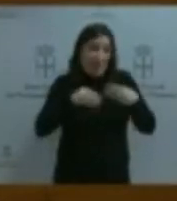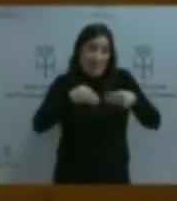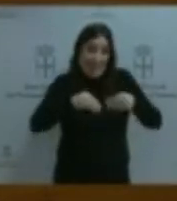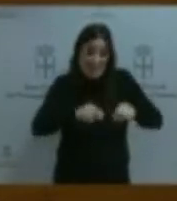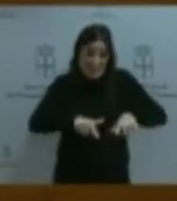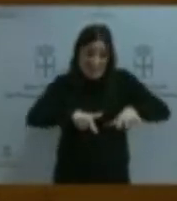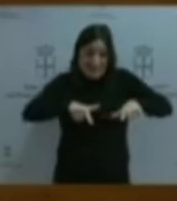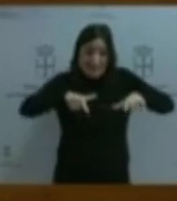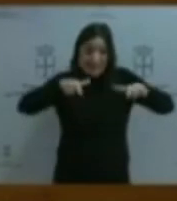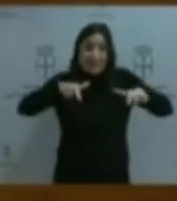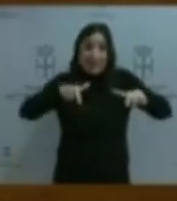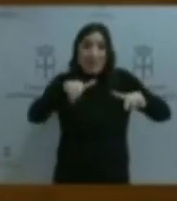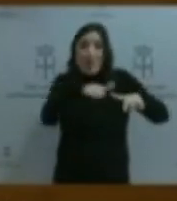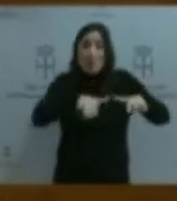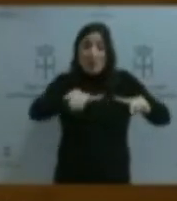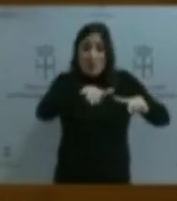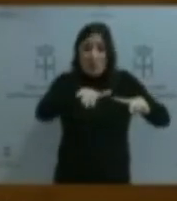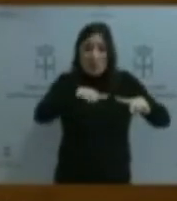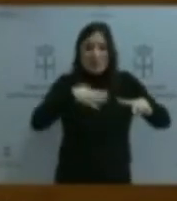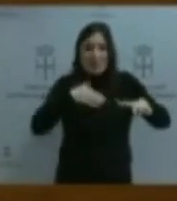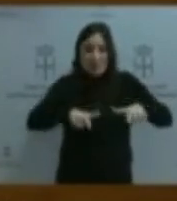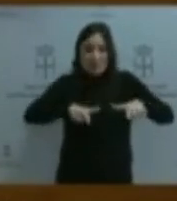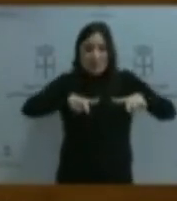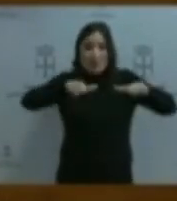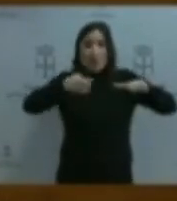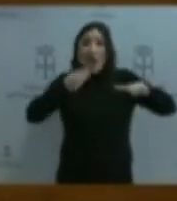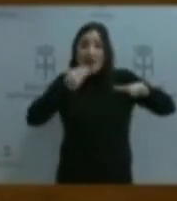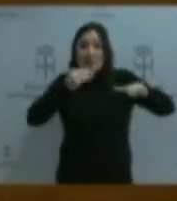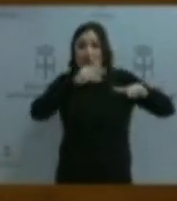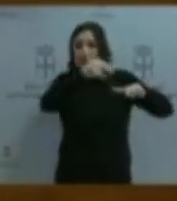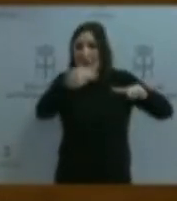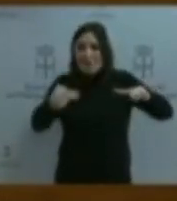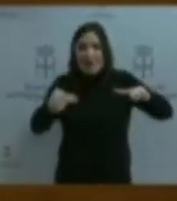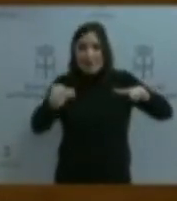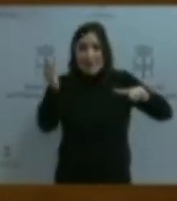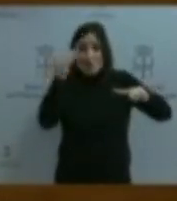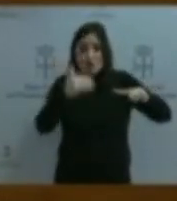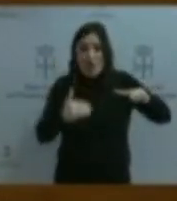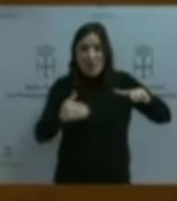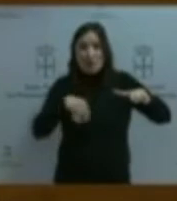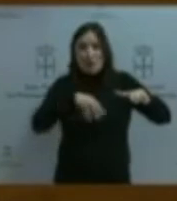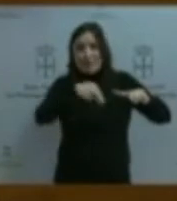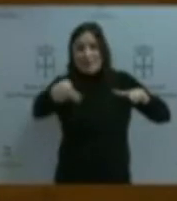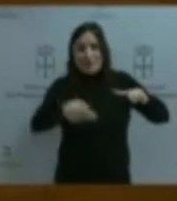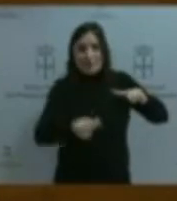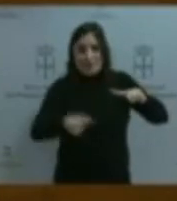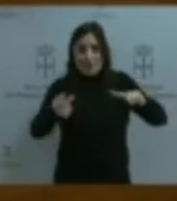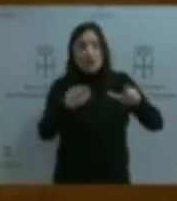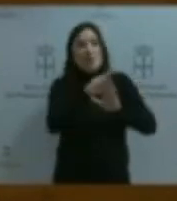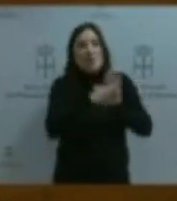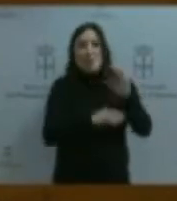y disminuye el alimento para que estos animales puedan desarrollarla con normalidad. En fin, nuestros principios son tres, que están recogidos en la Directiva Marco del